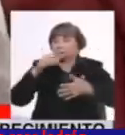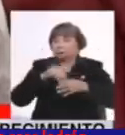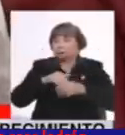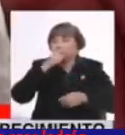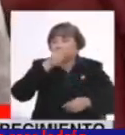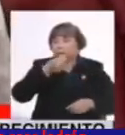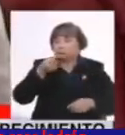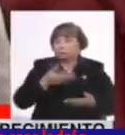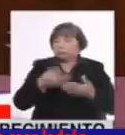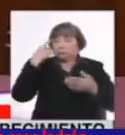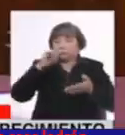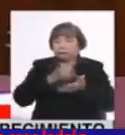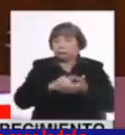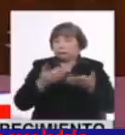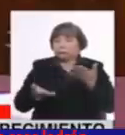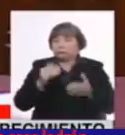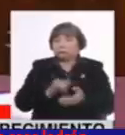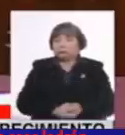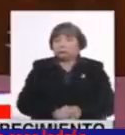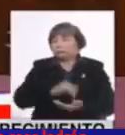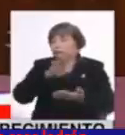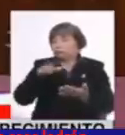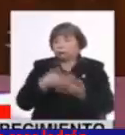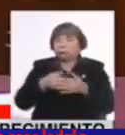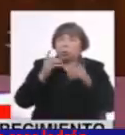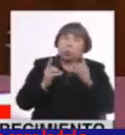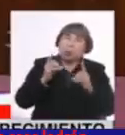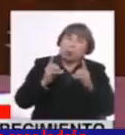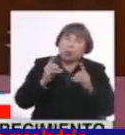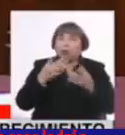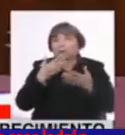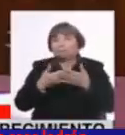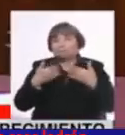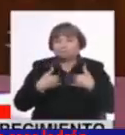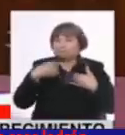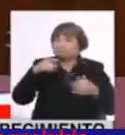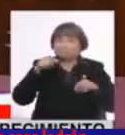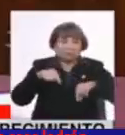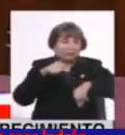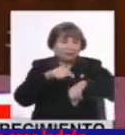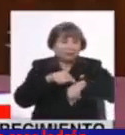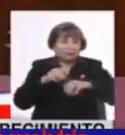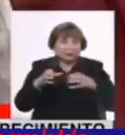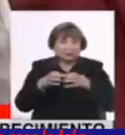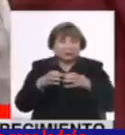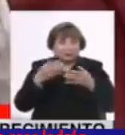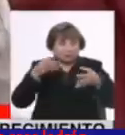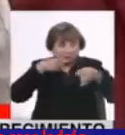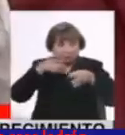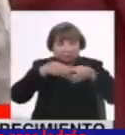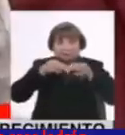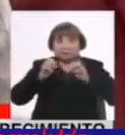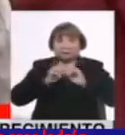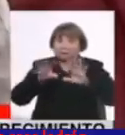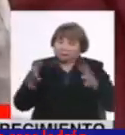sus declaraciones para que todas las dudas e interrogantes que se tenga en esta comisión puedan ser esclarecidas